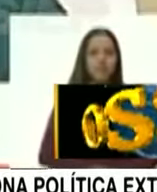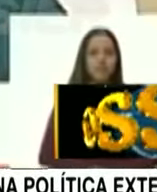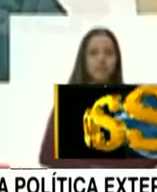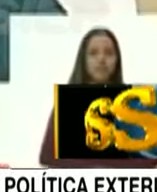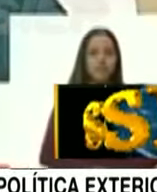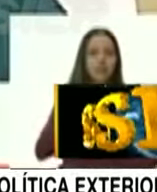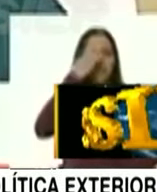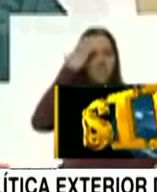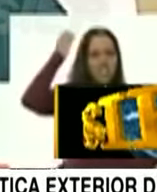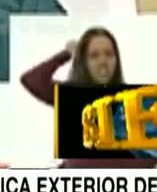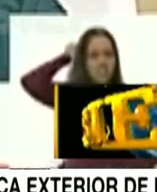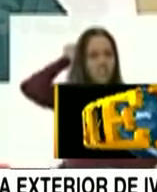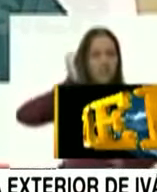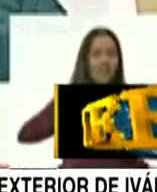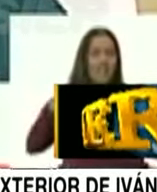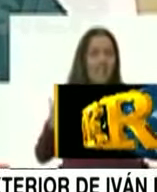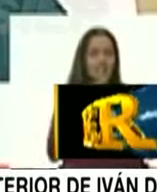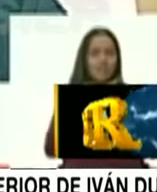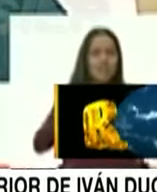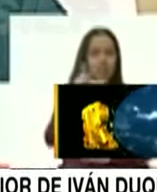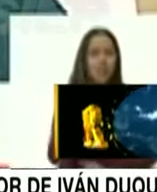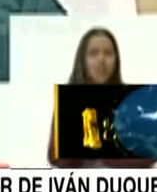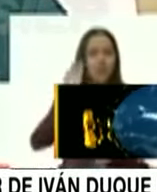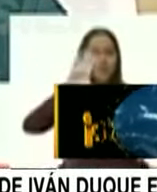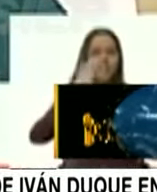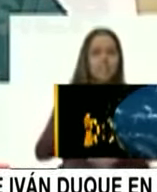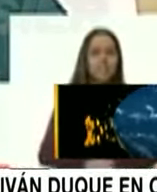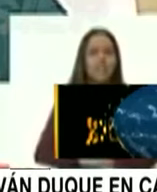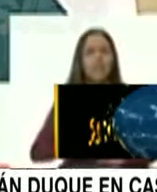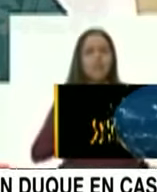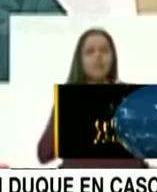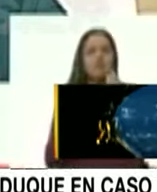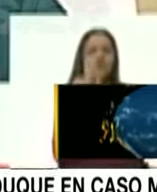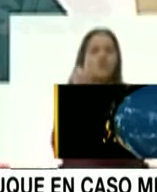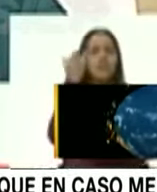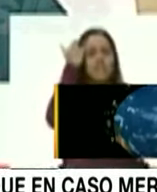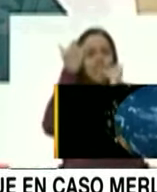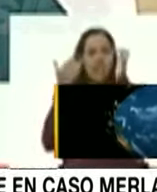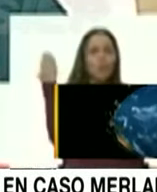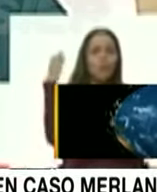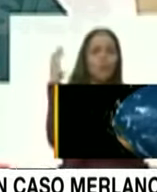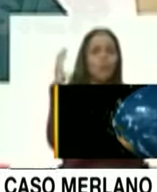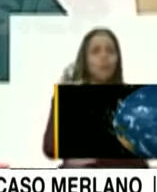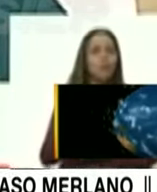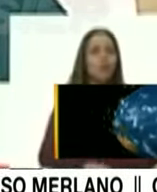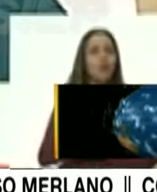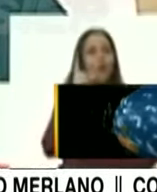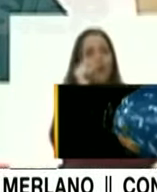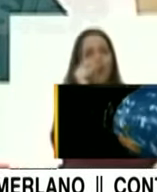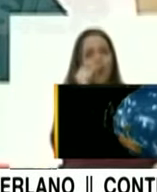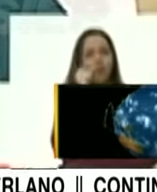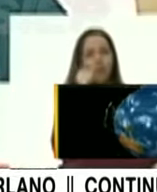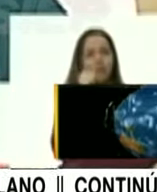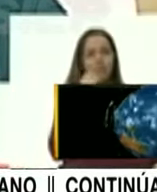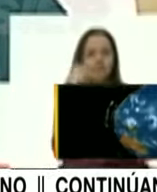Francisco de Miranda, un gran libertador de América, el fundador de la idea de Colombia. El hombre que dibujó esta